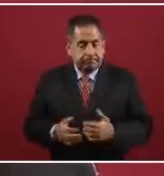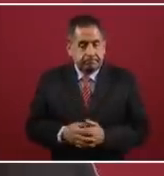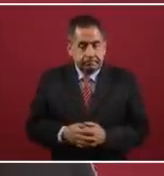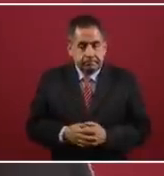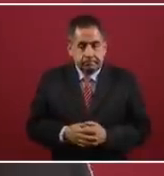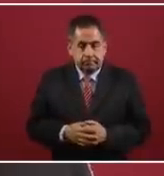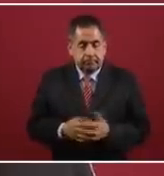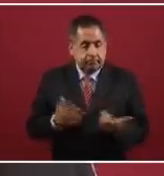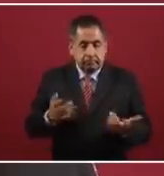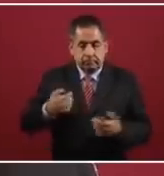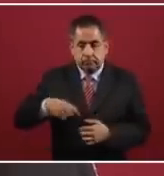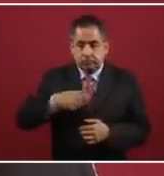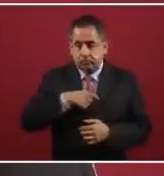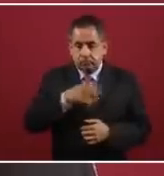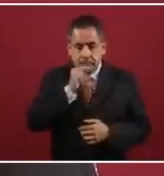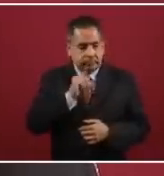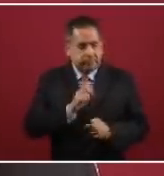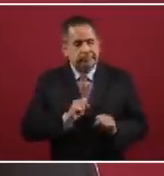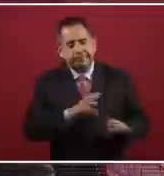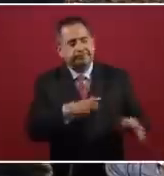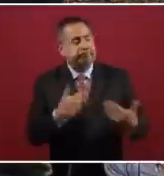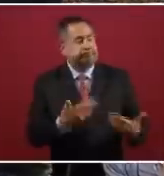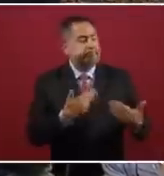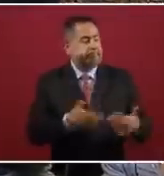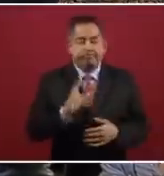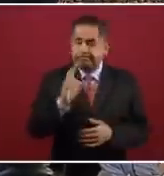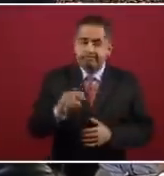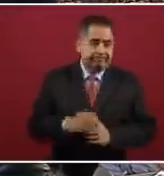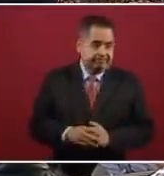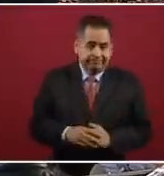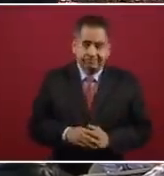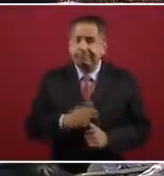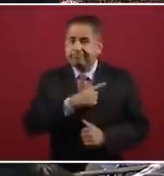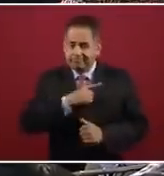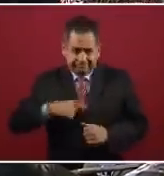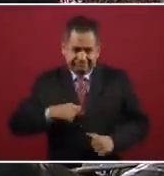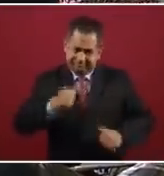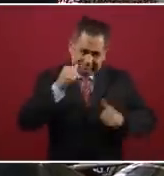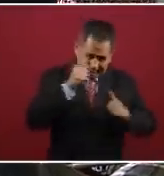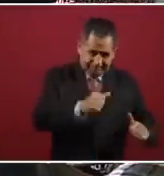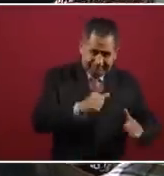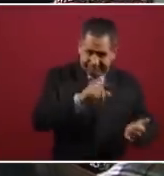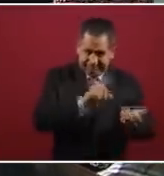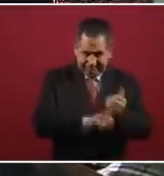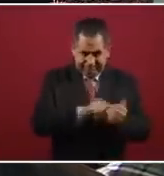No podemos sentirnos satisfechos cuando hay